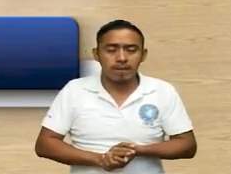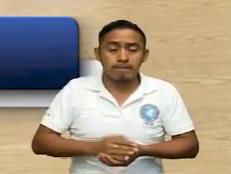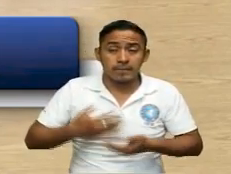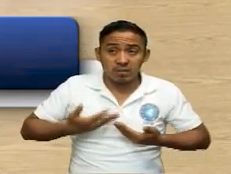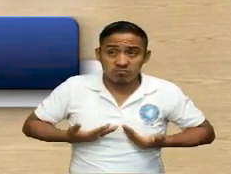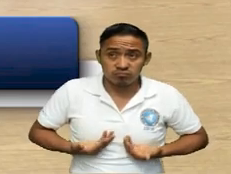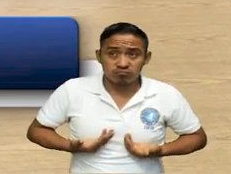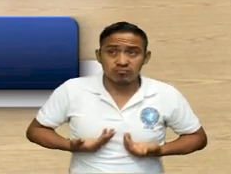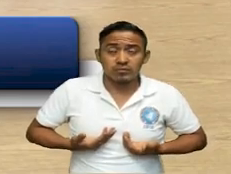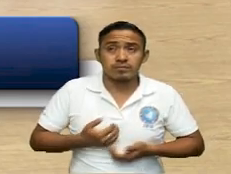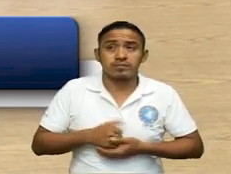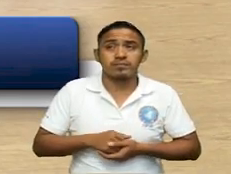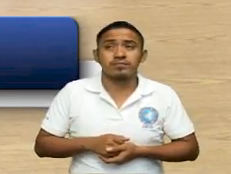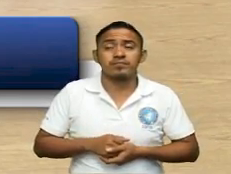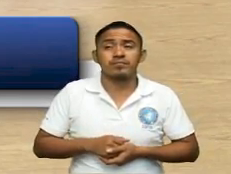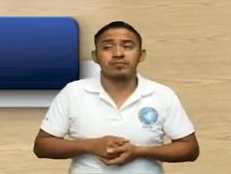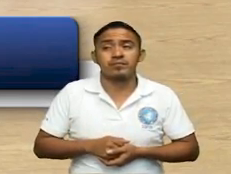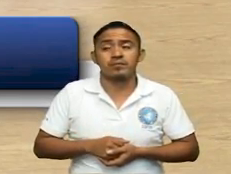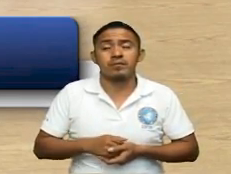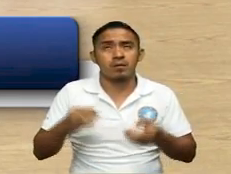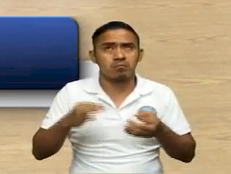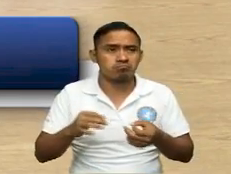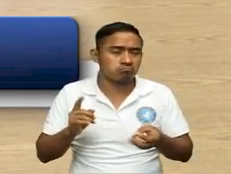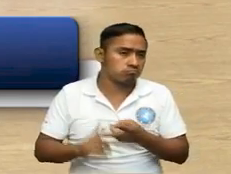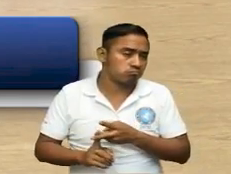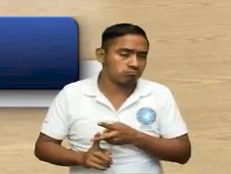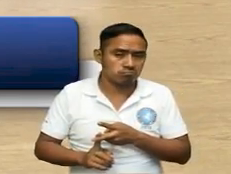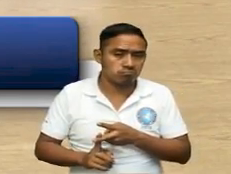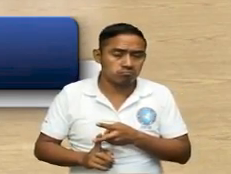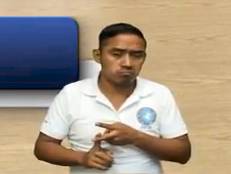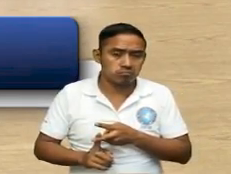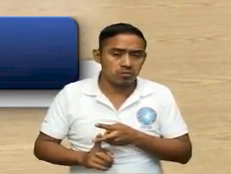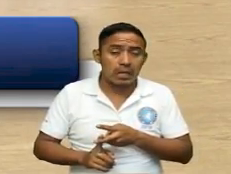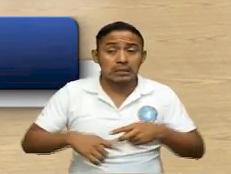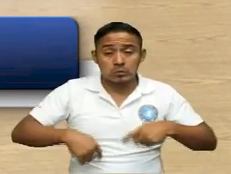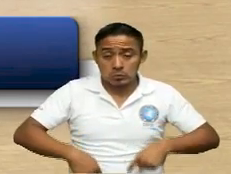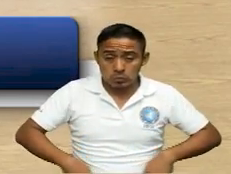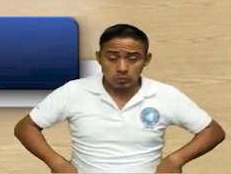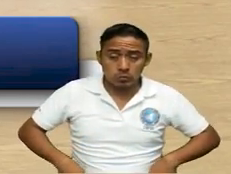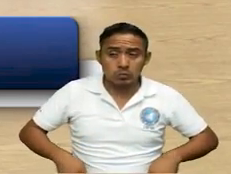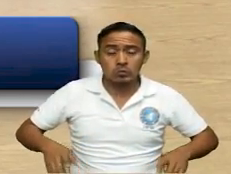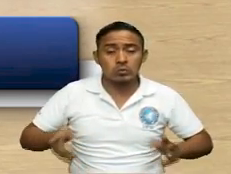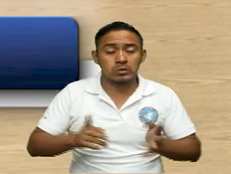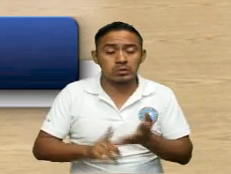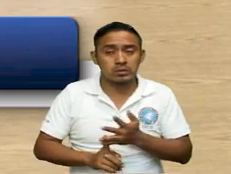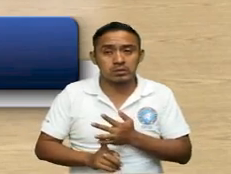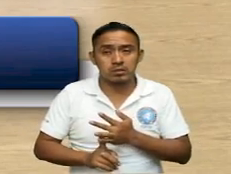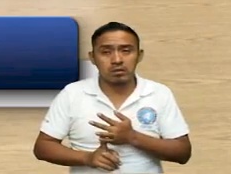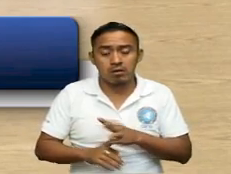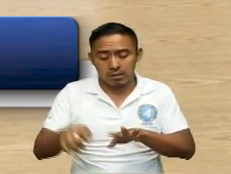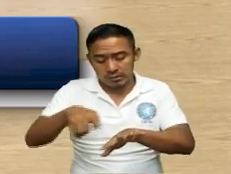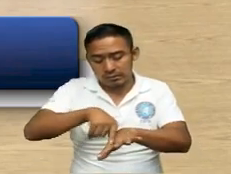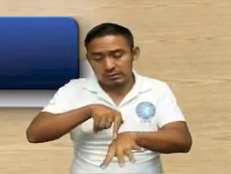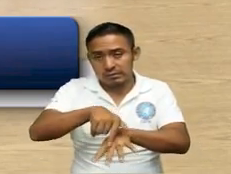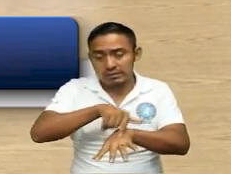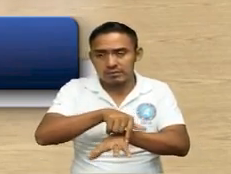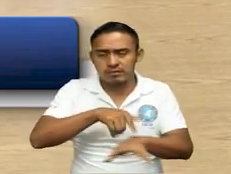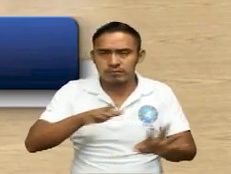en las axilas, en la región genital, en la región crural, en la región entre medio de los dedos